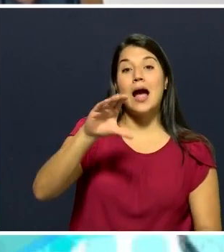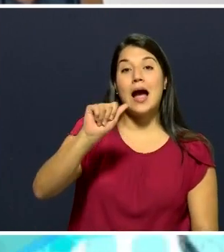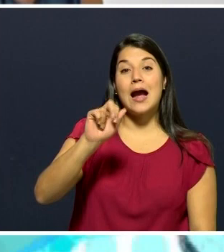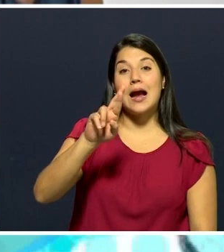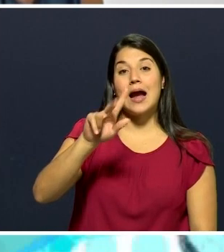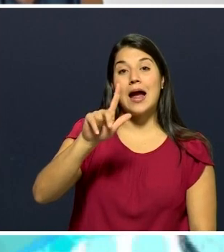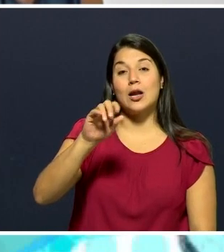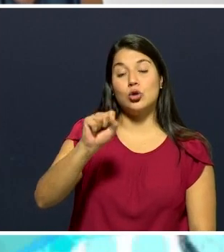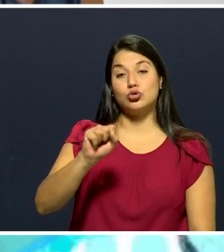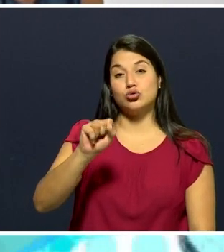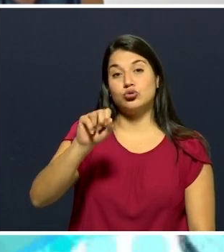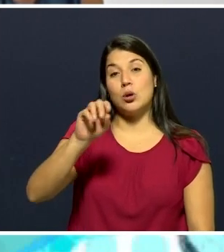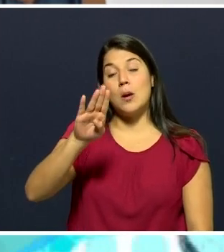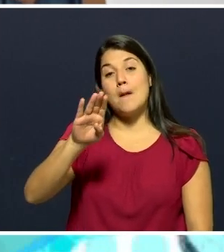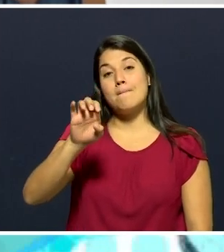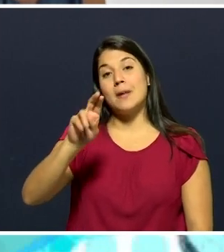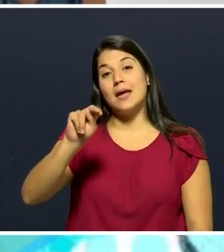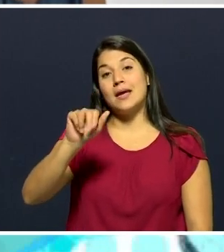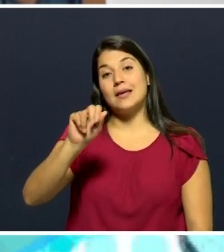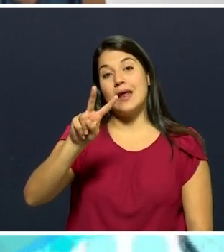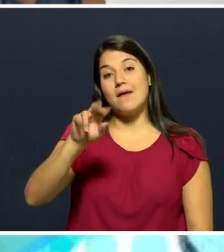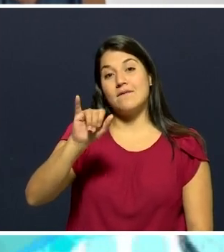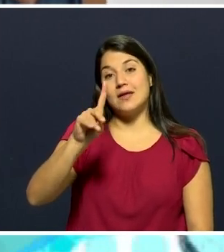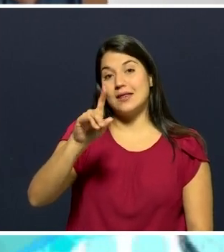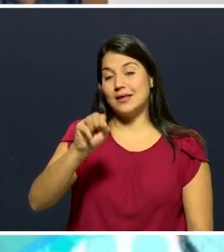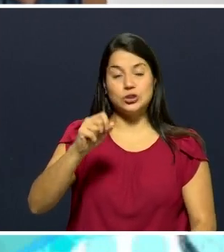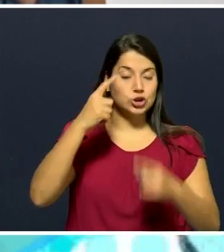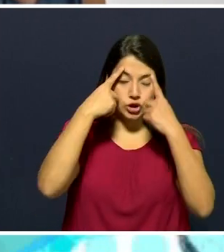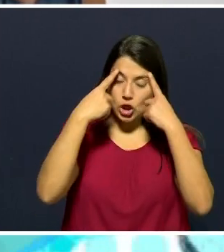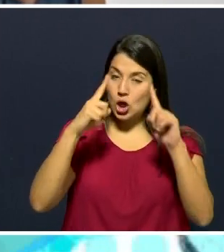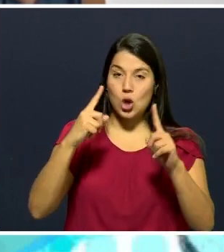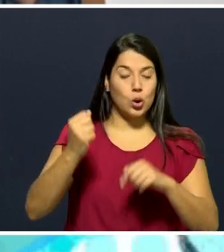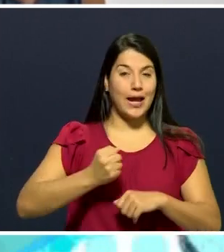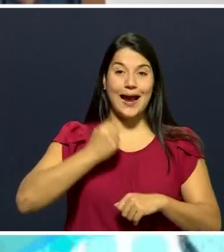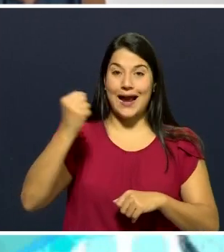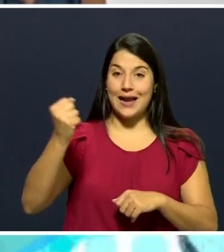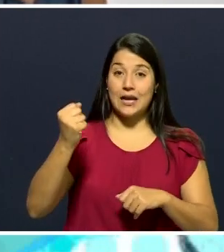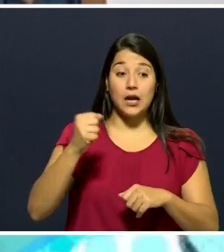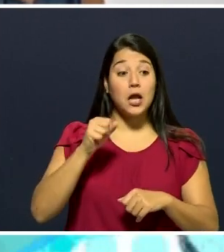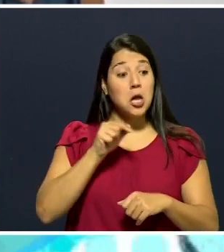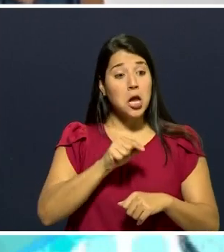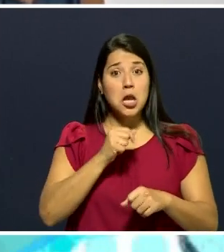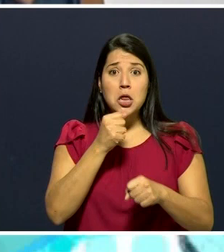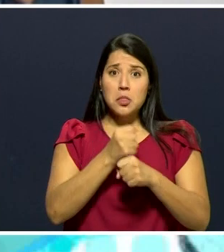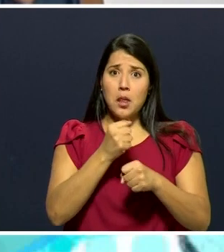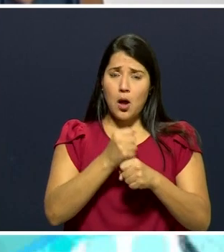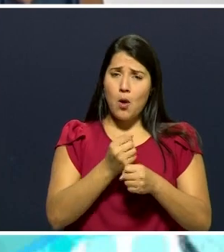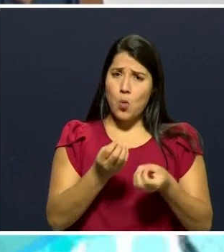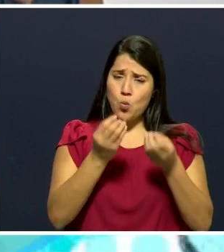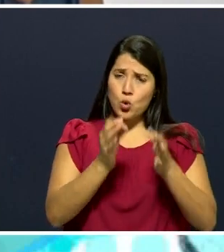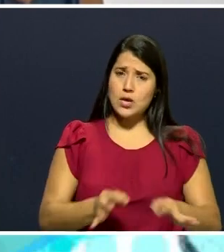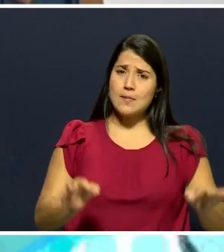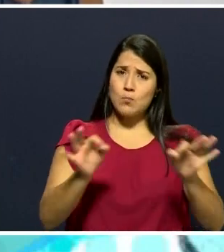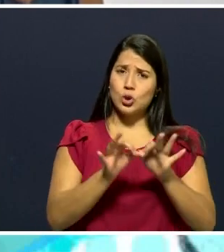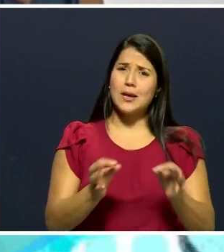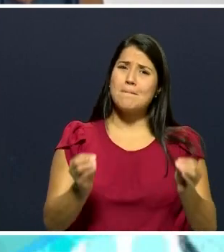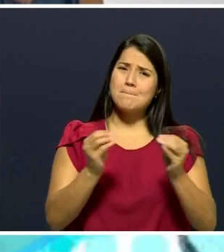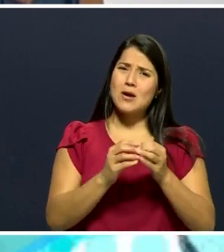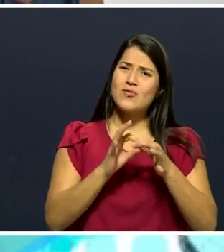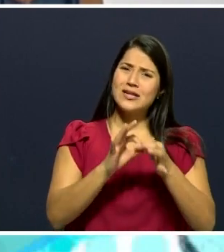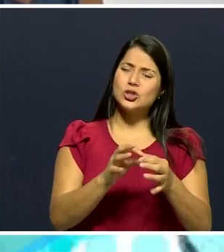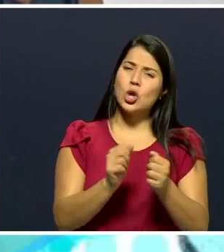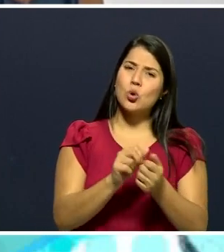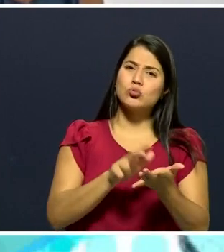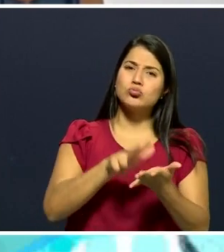presidente del directorio legislativo, a pesar de que ha tenido un desempeño importante, sobre todo en lo que tiene que ver con aprobación